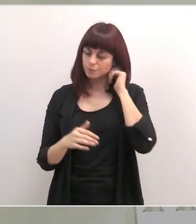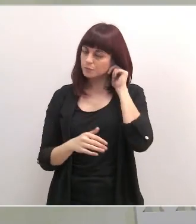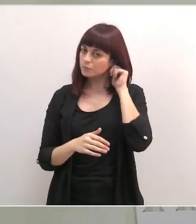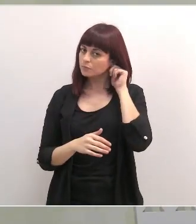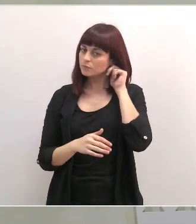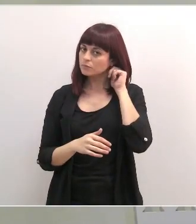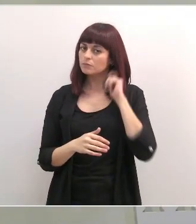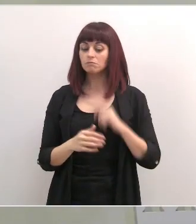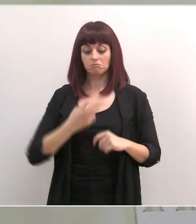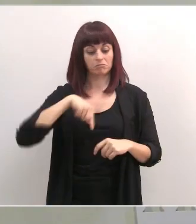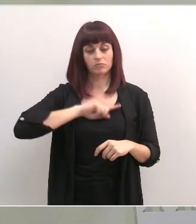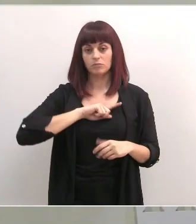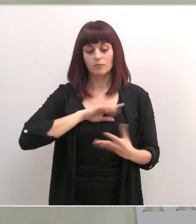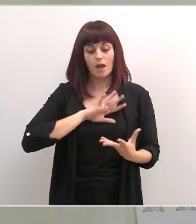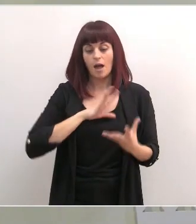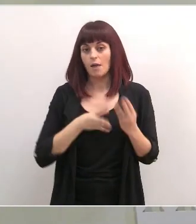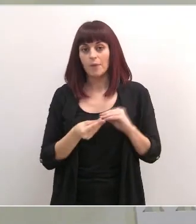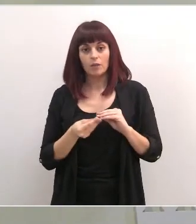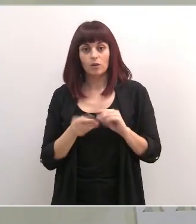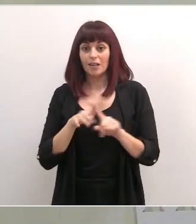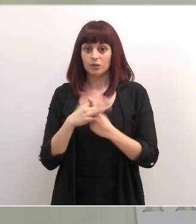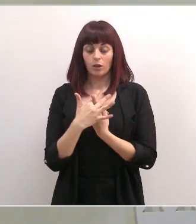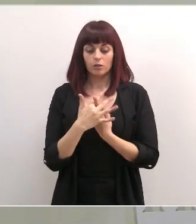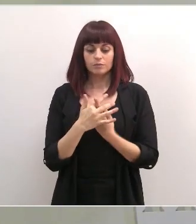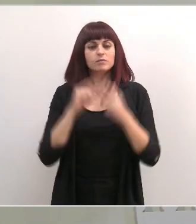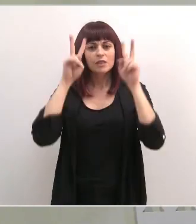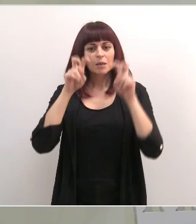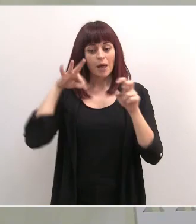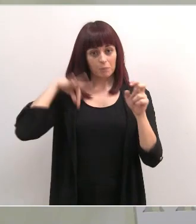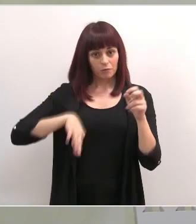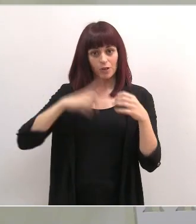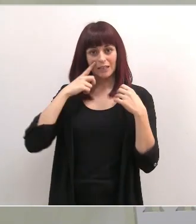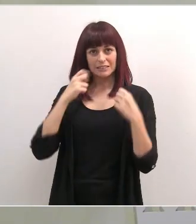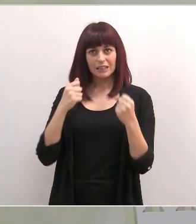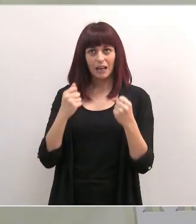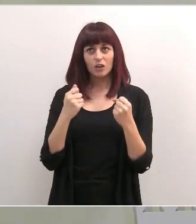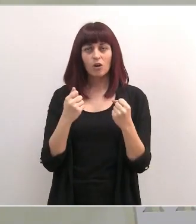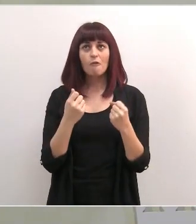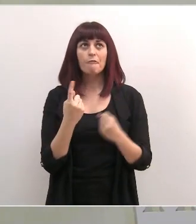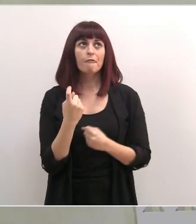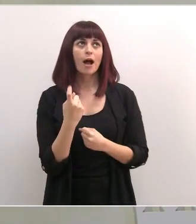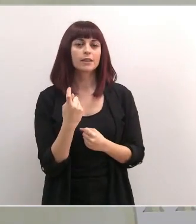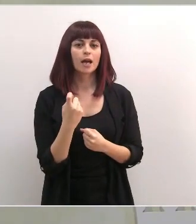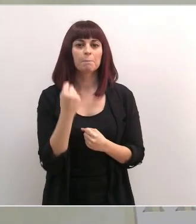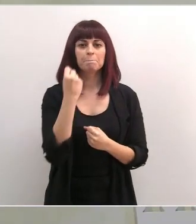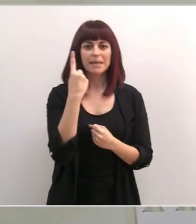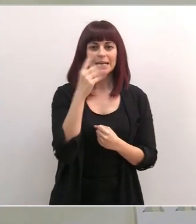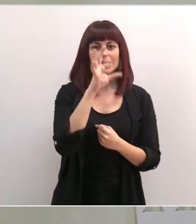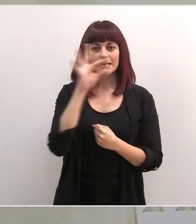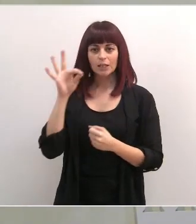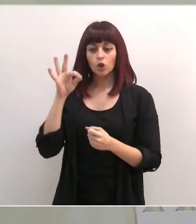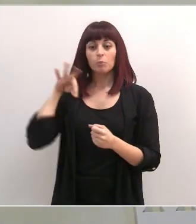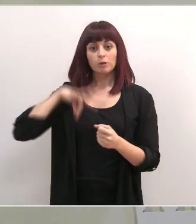Y nos estamos adaptando a esa situación. Respecto a los sanitarios, ahora mismo quedan algo por encima de 1.500 profesionales